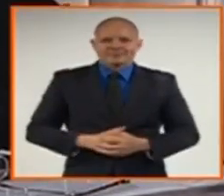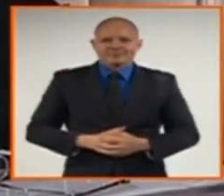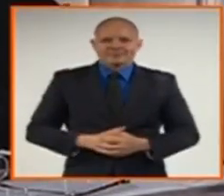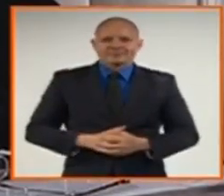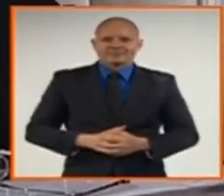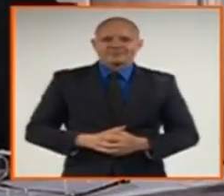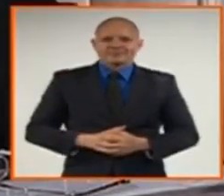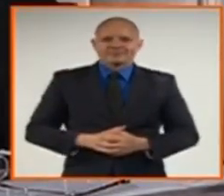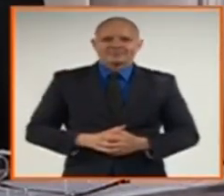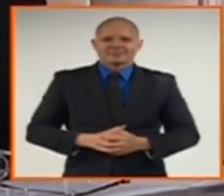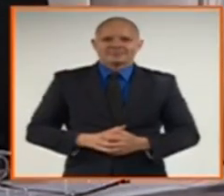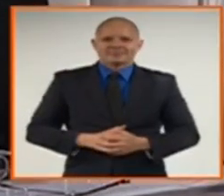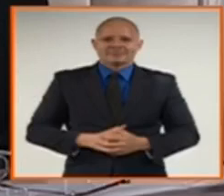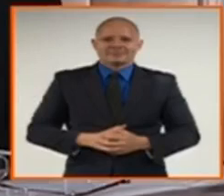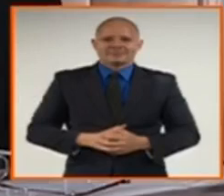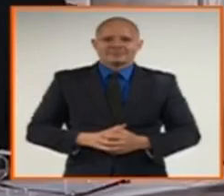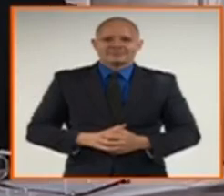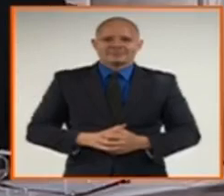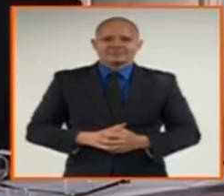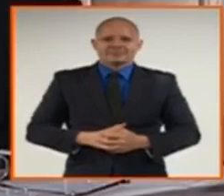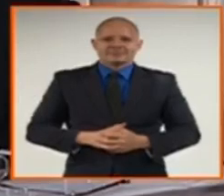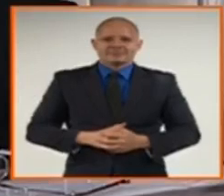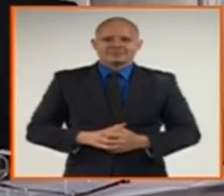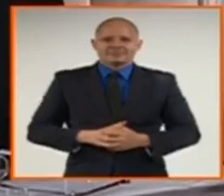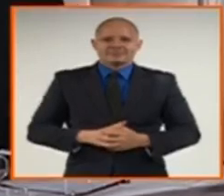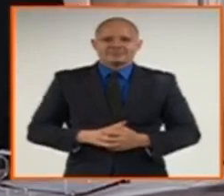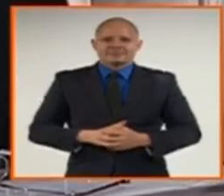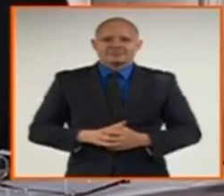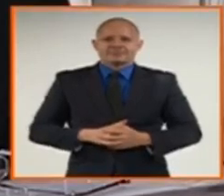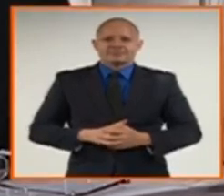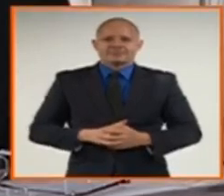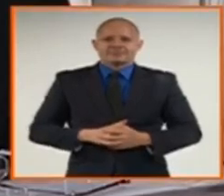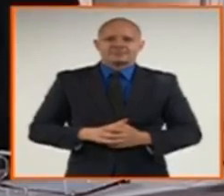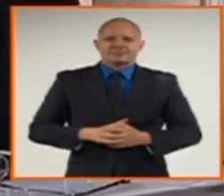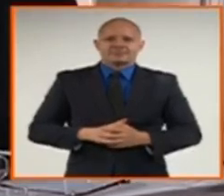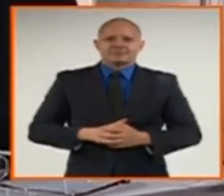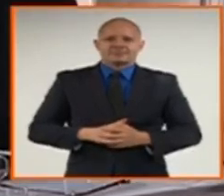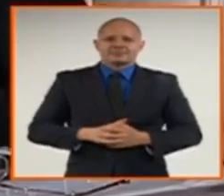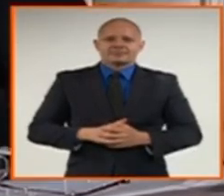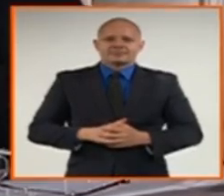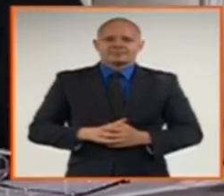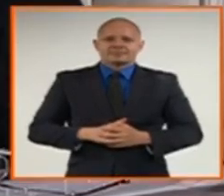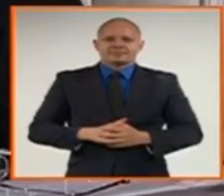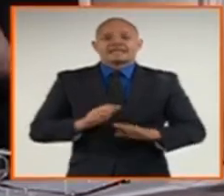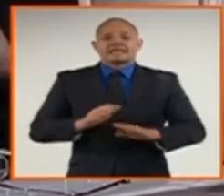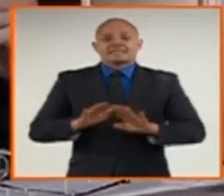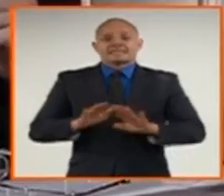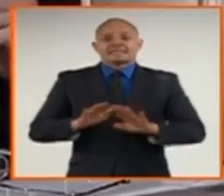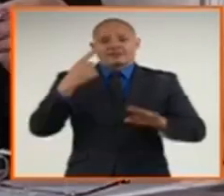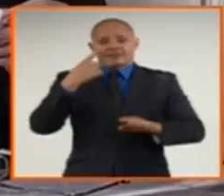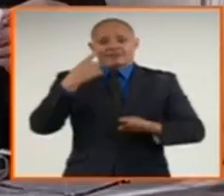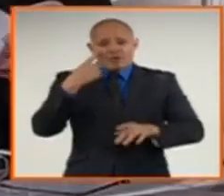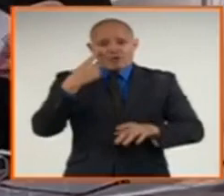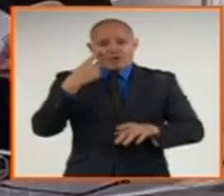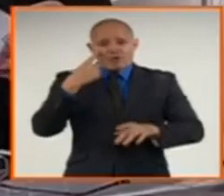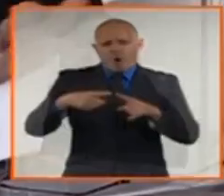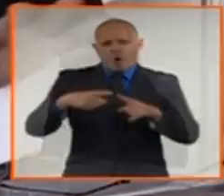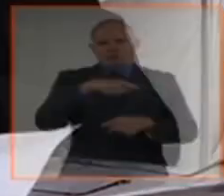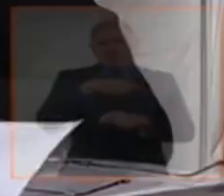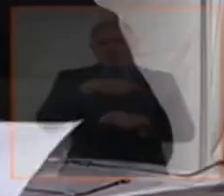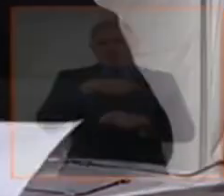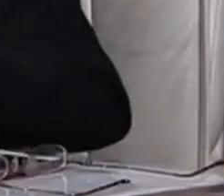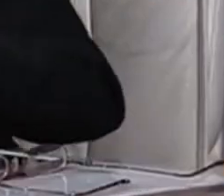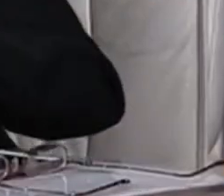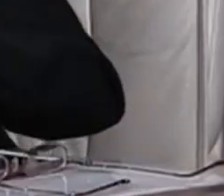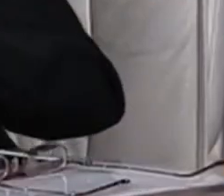contra 5 enfermedades, que incluye hepatitis, incluye hemófilos y DPT. O sea, son vacunas que llevamos vacunando. Teniendo en